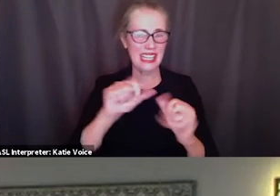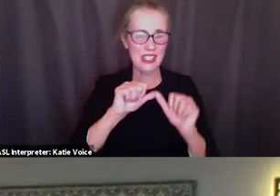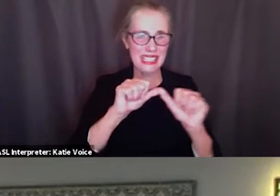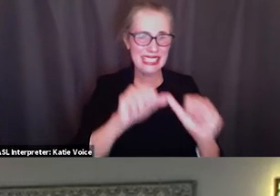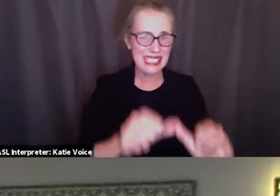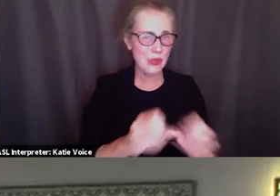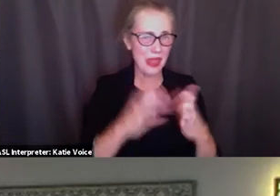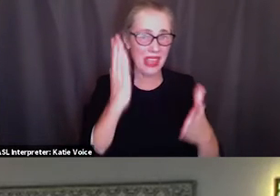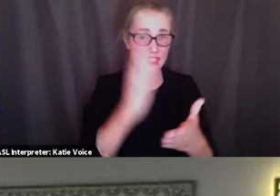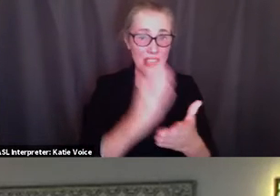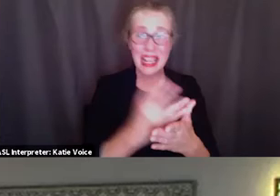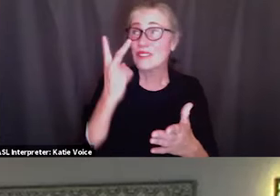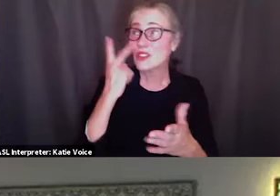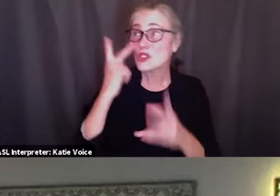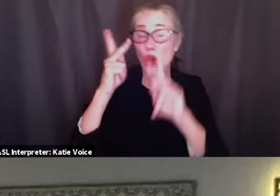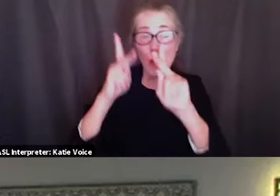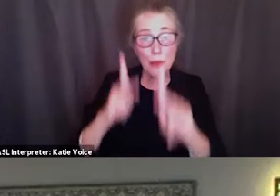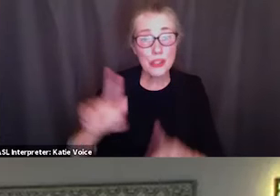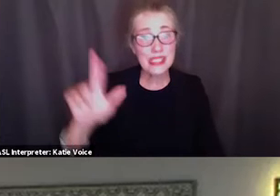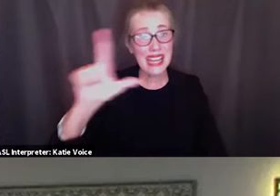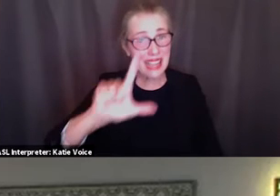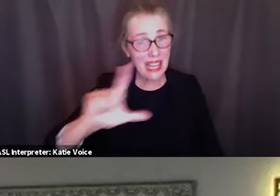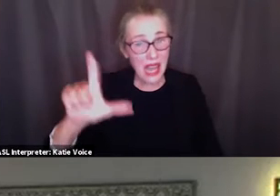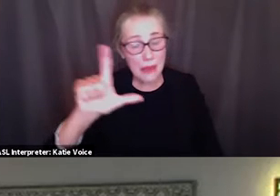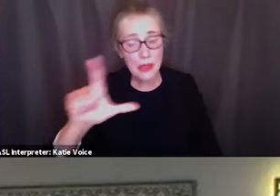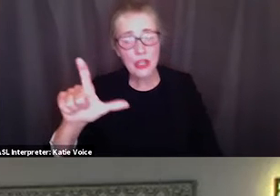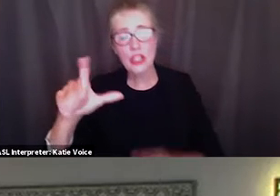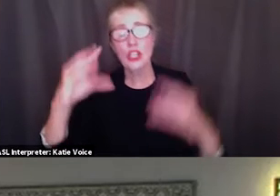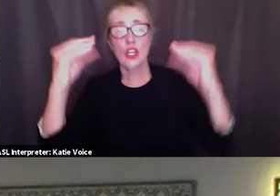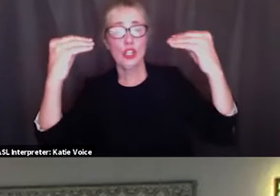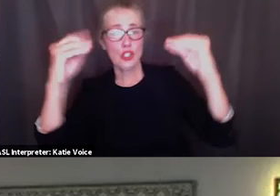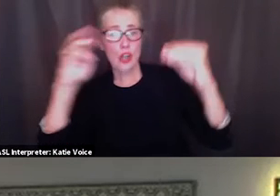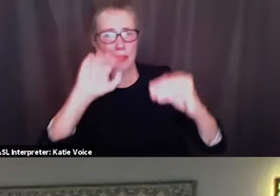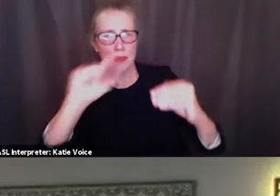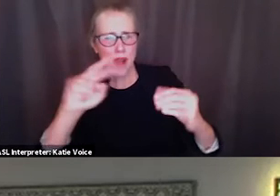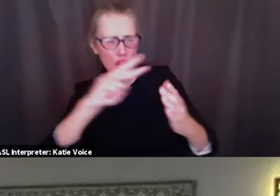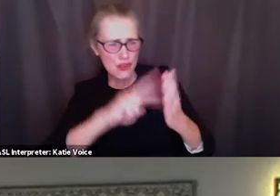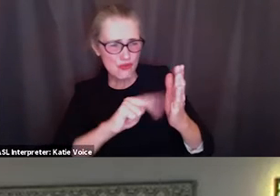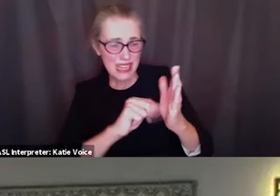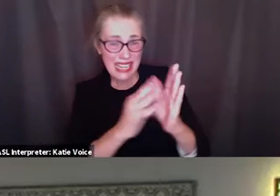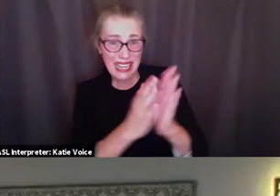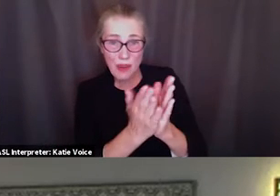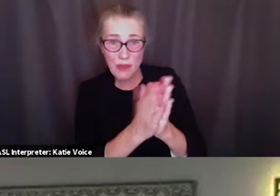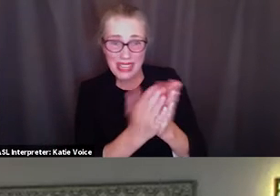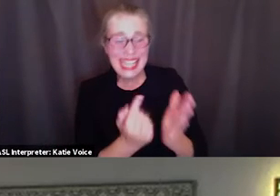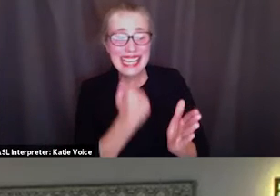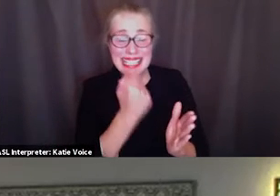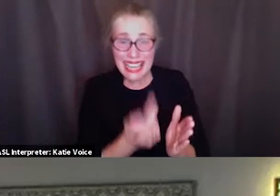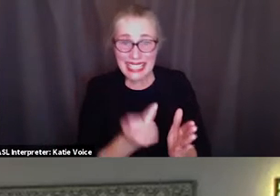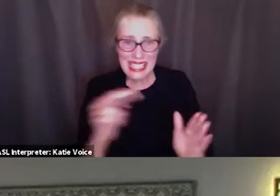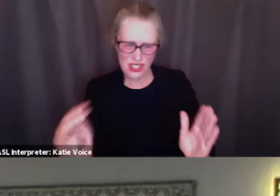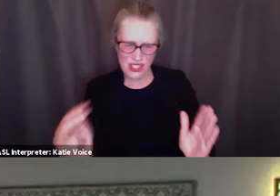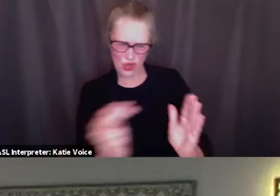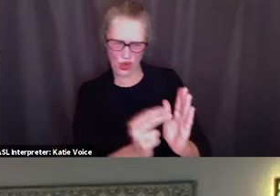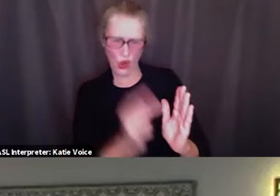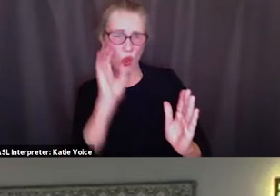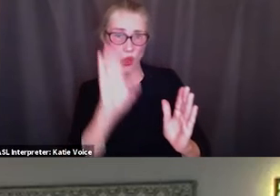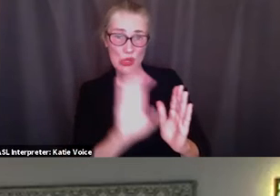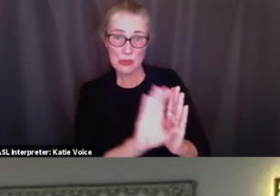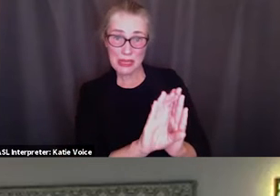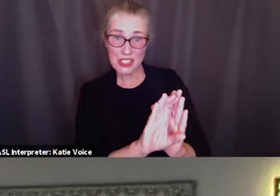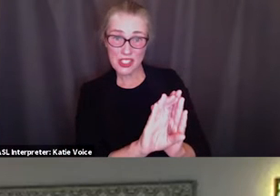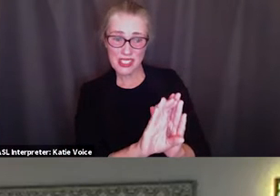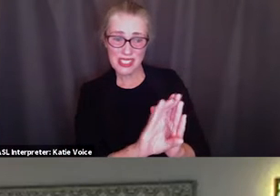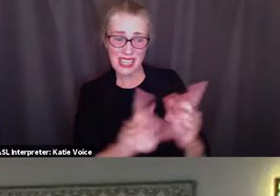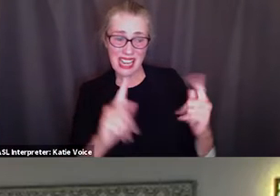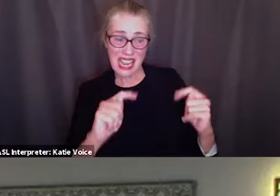propagando. Si han visto a una persona en algún lugar público, necesitamos que le digan a los niños a